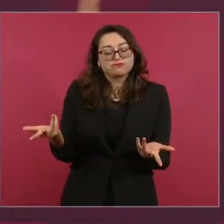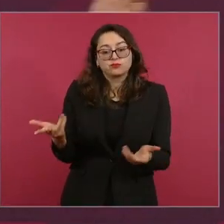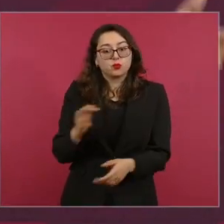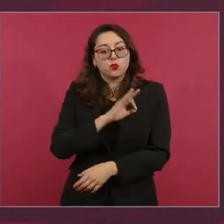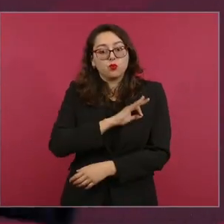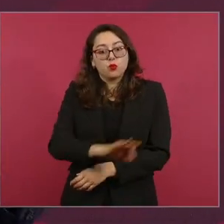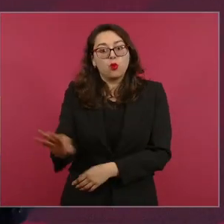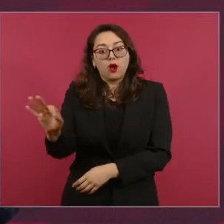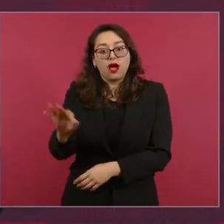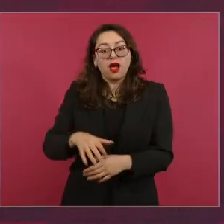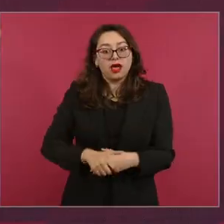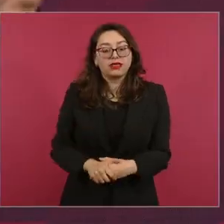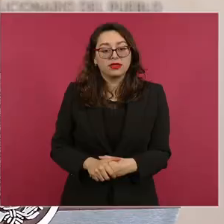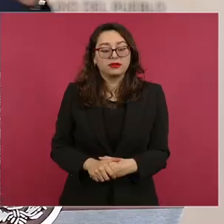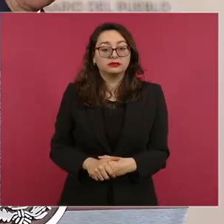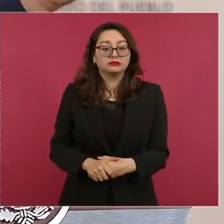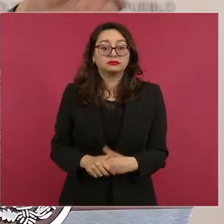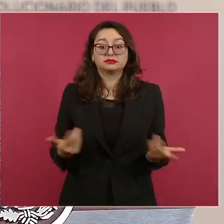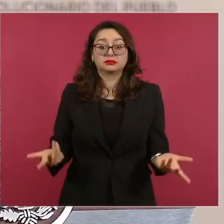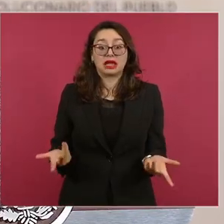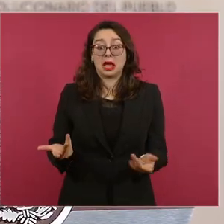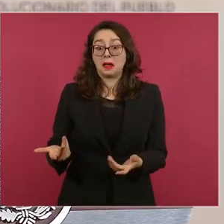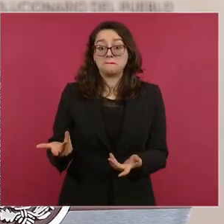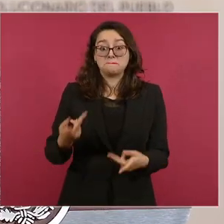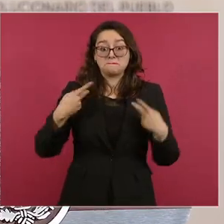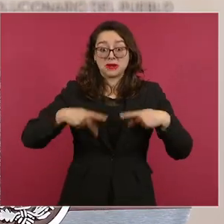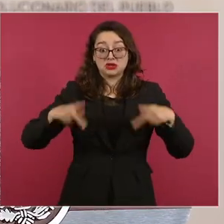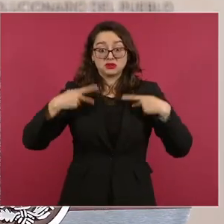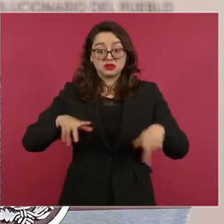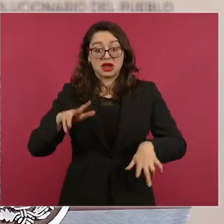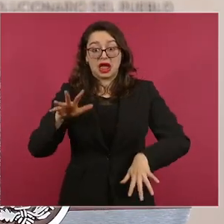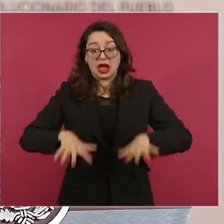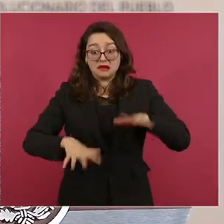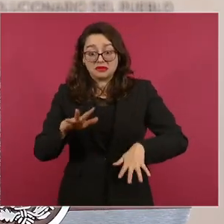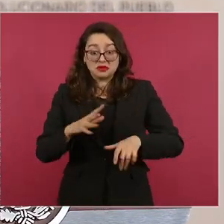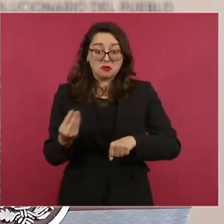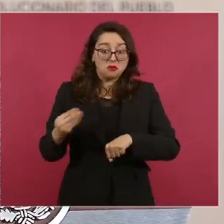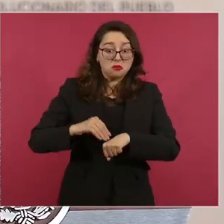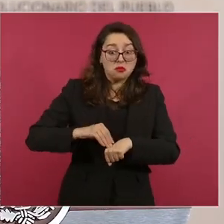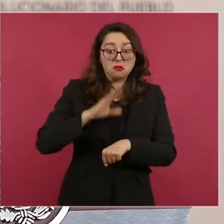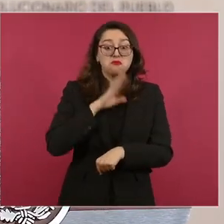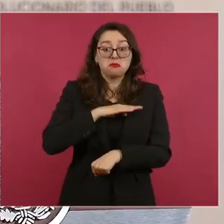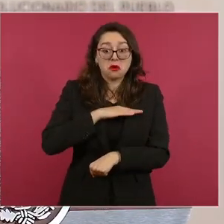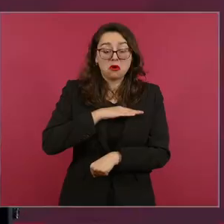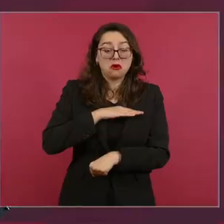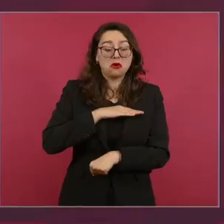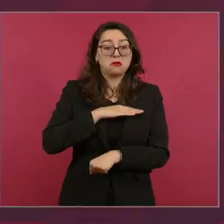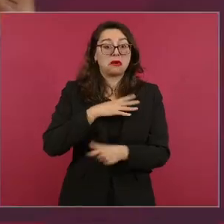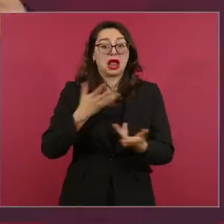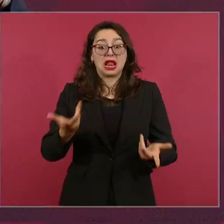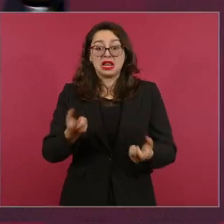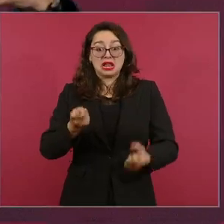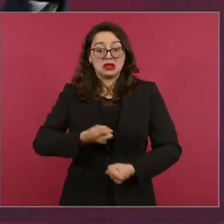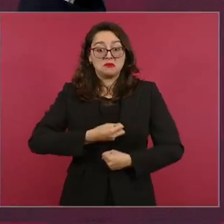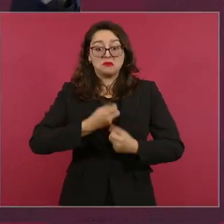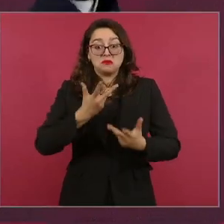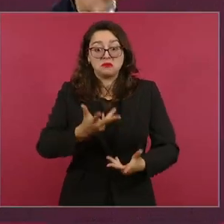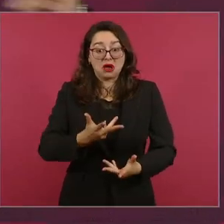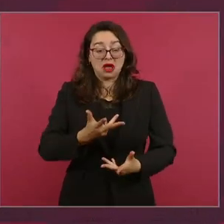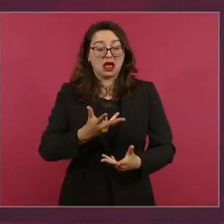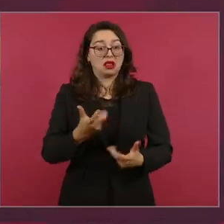se portaron o se manifestaron a favor